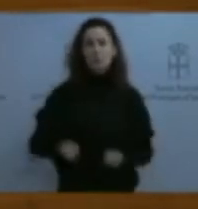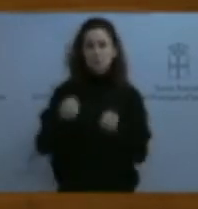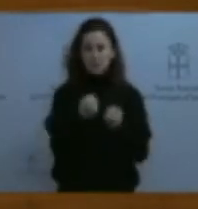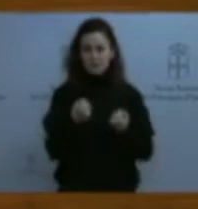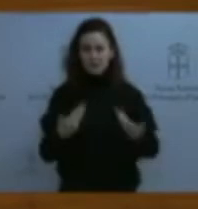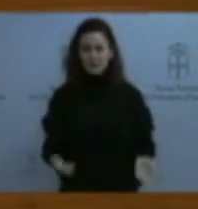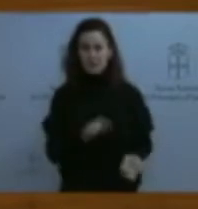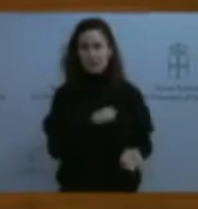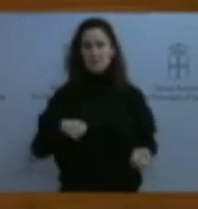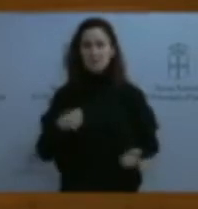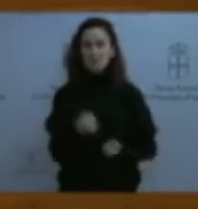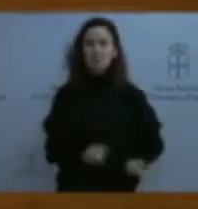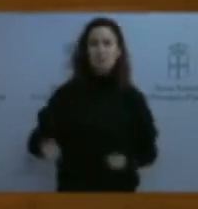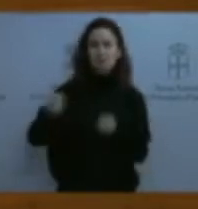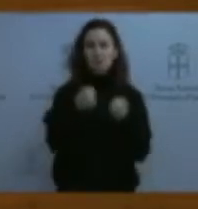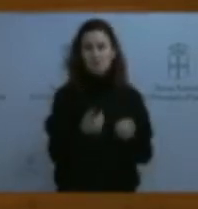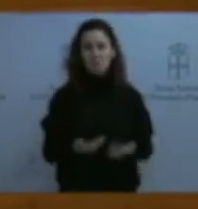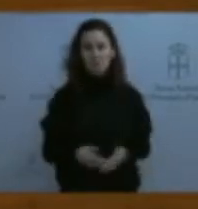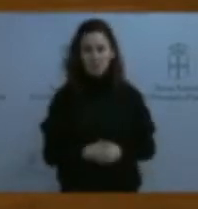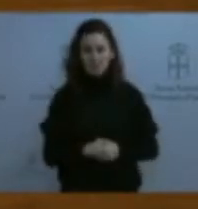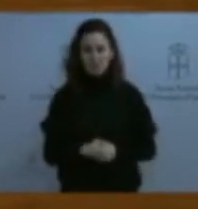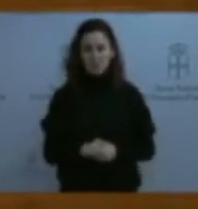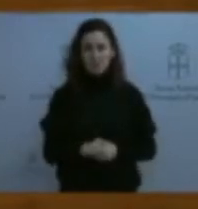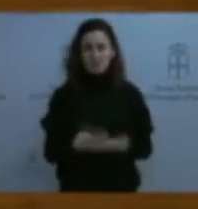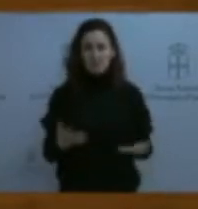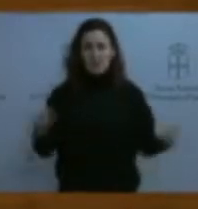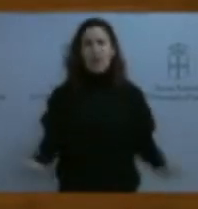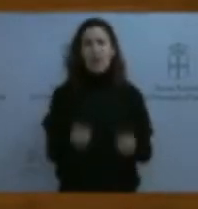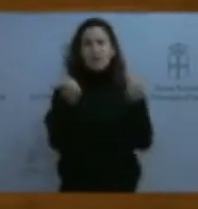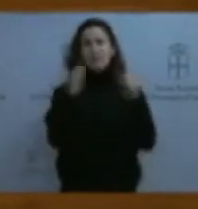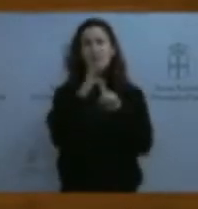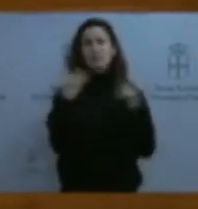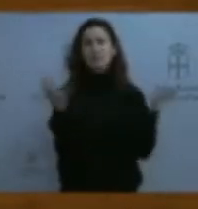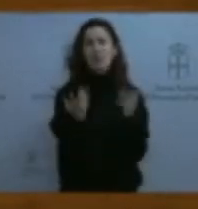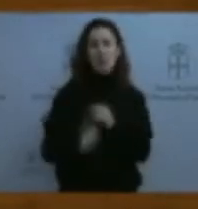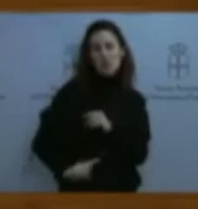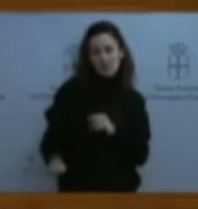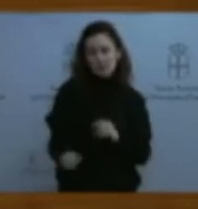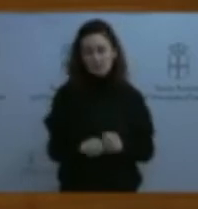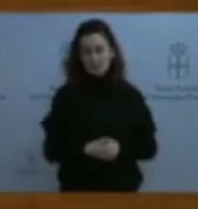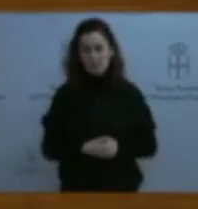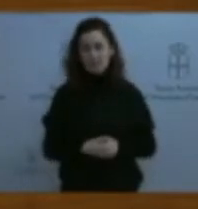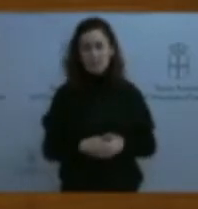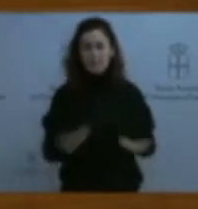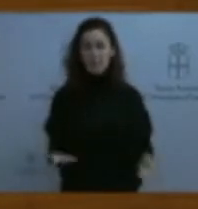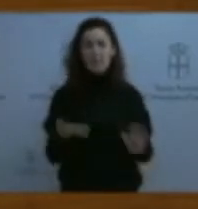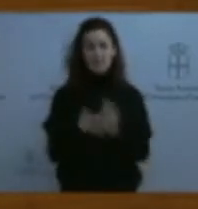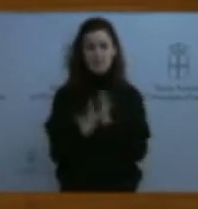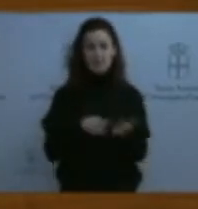de autoprotección son mucho más que actuar en situación de emergencia. Un plan de